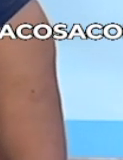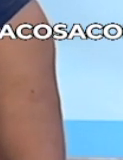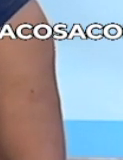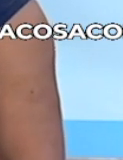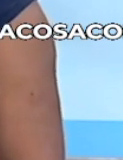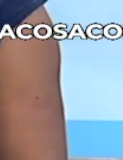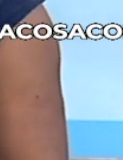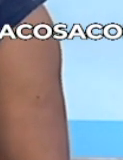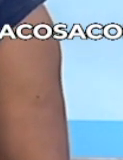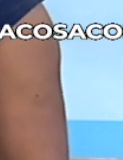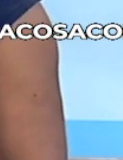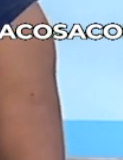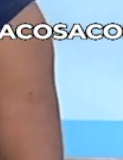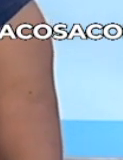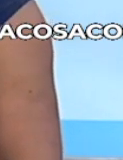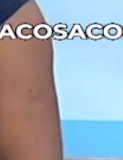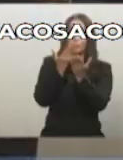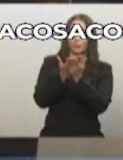deficiente. Vamos a verlo.